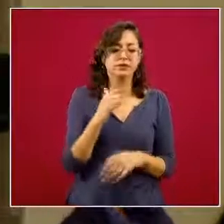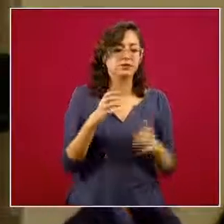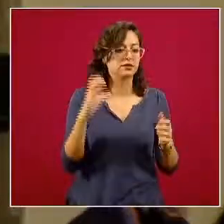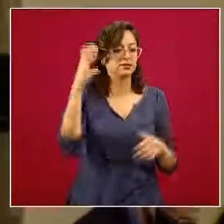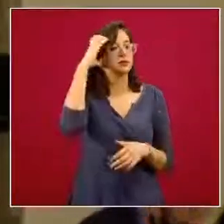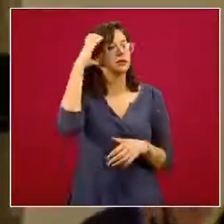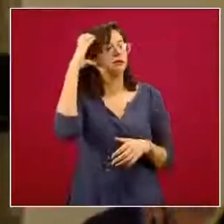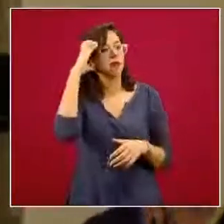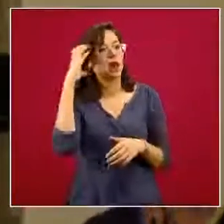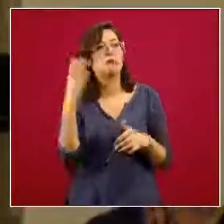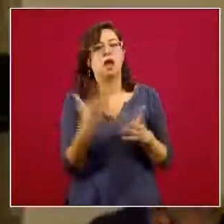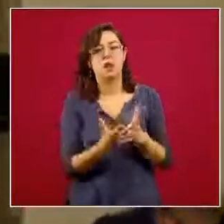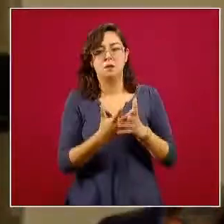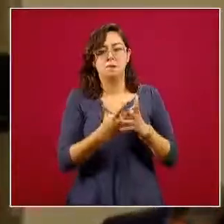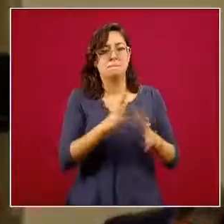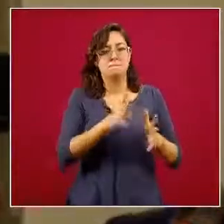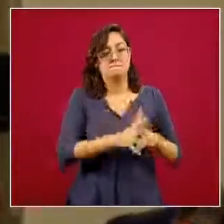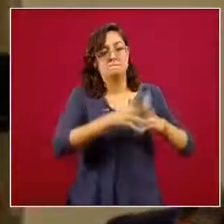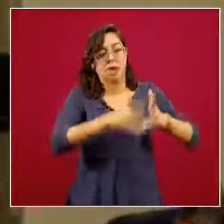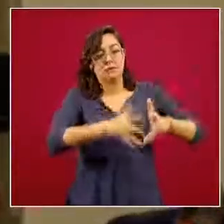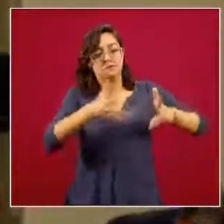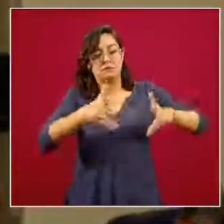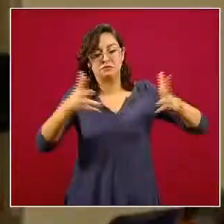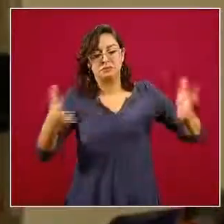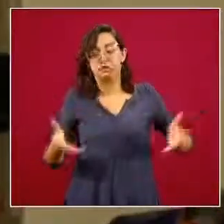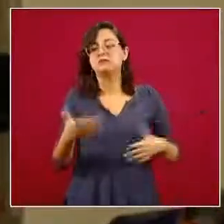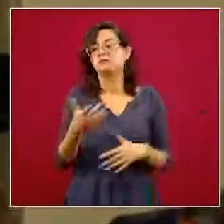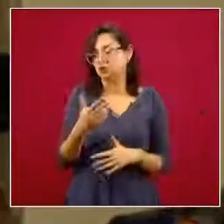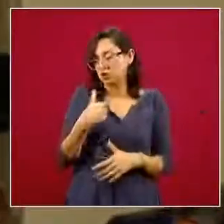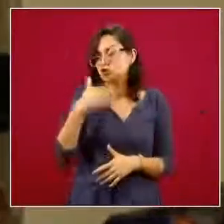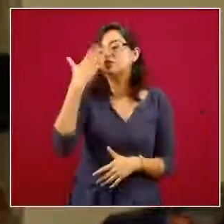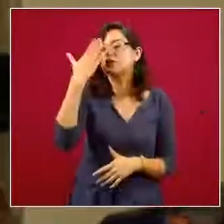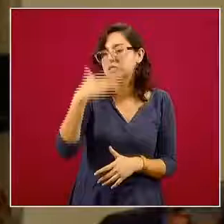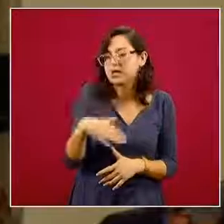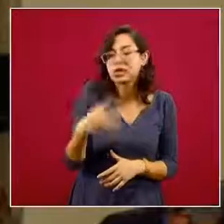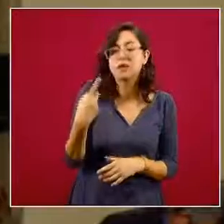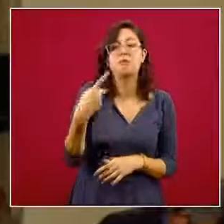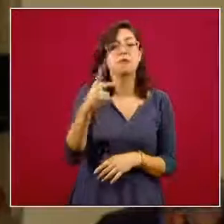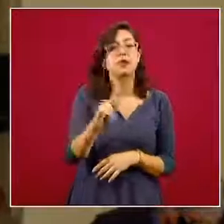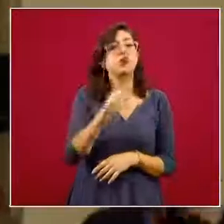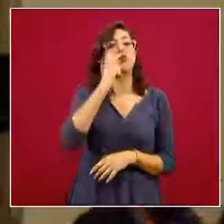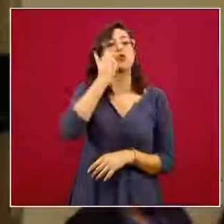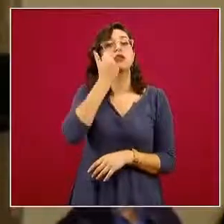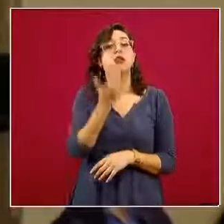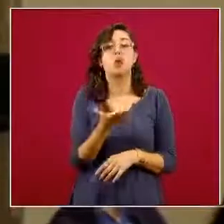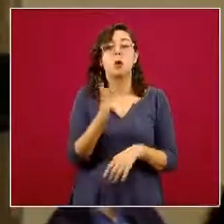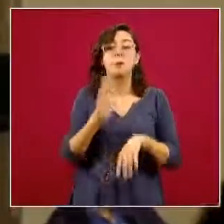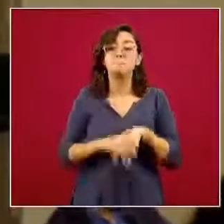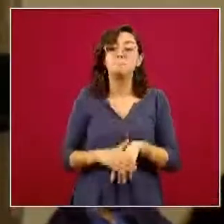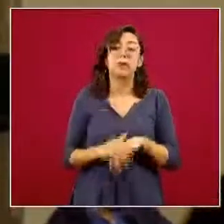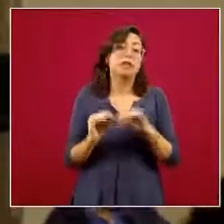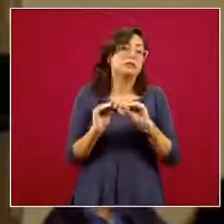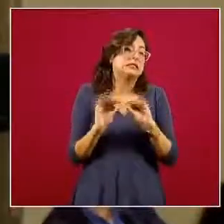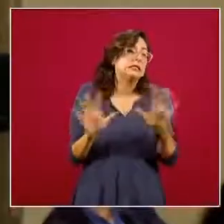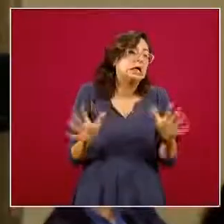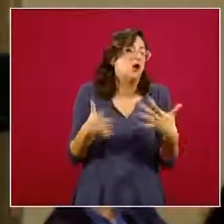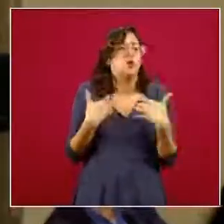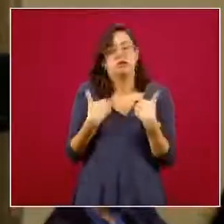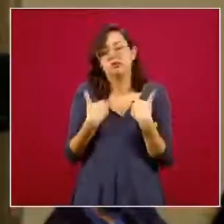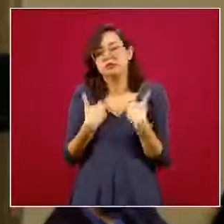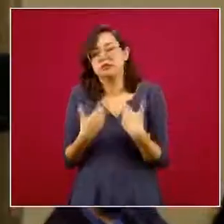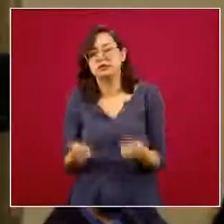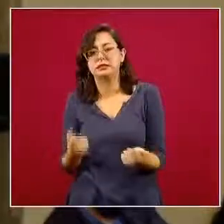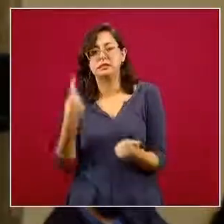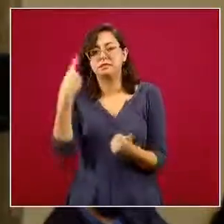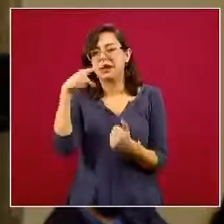hay 984 según la información de que dispongo. Sin embargo, nos gustaría entender a profundidad qué se puede hacer para no